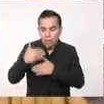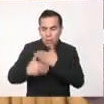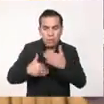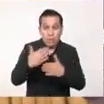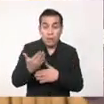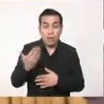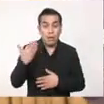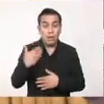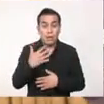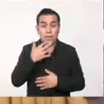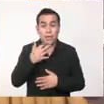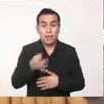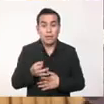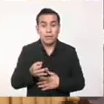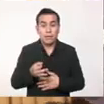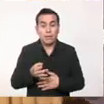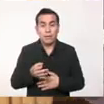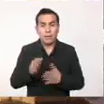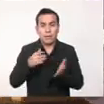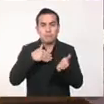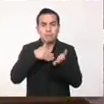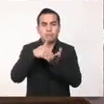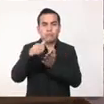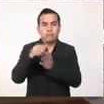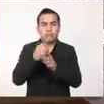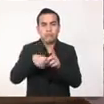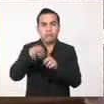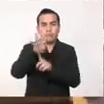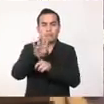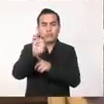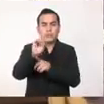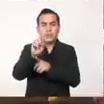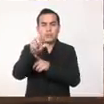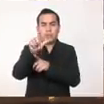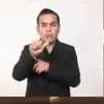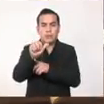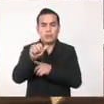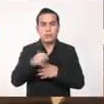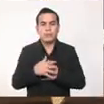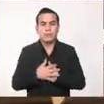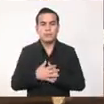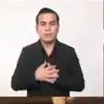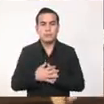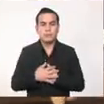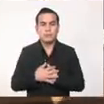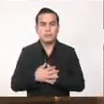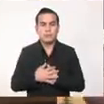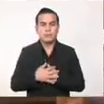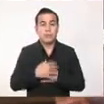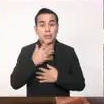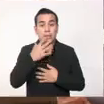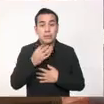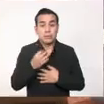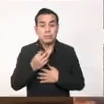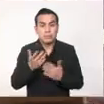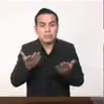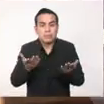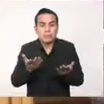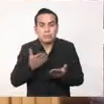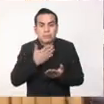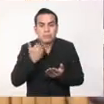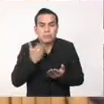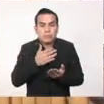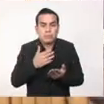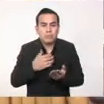previos, se destituía a unos magistrados sin que ellos pudieran